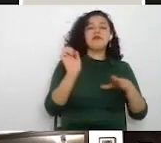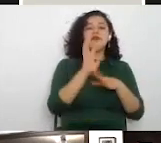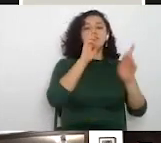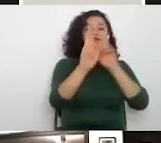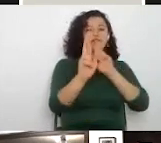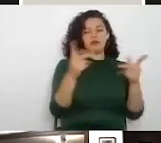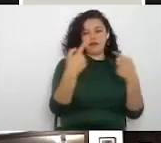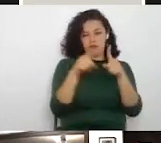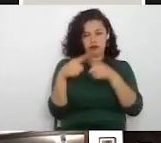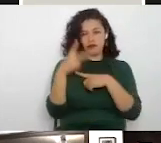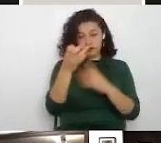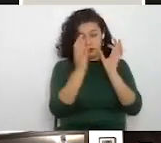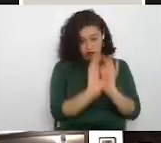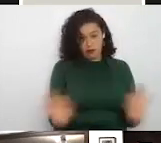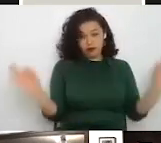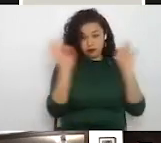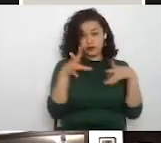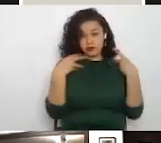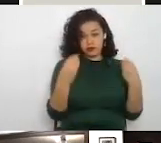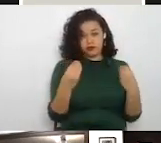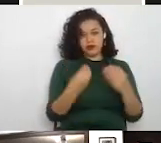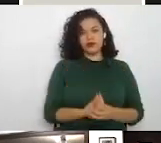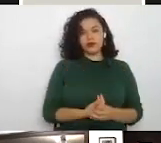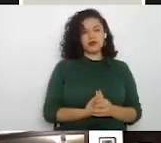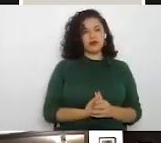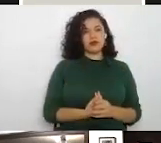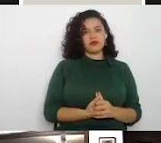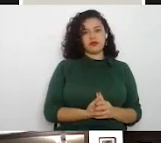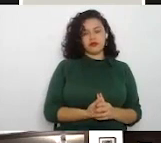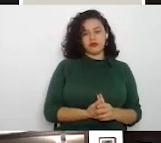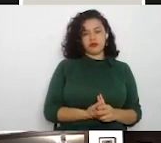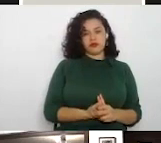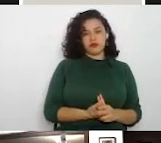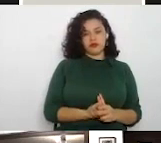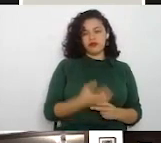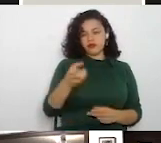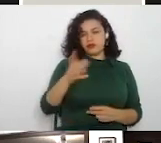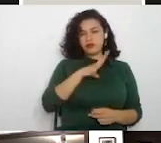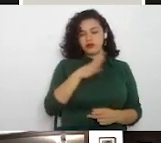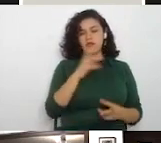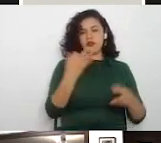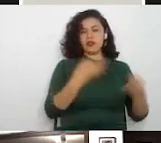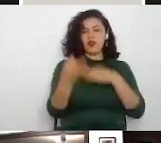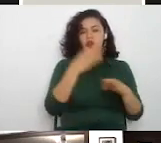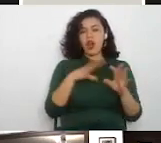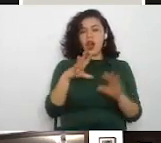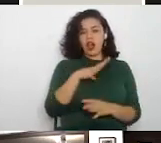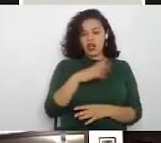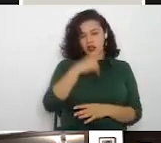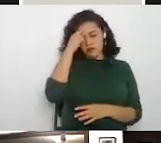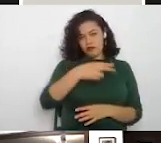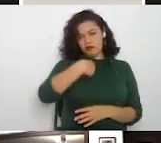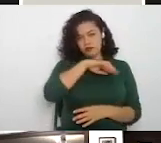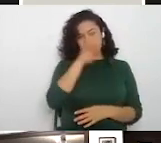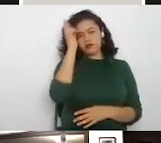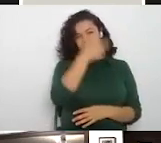muy importante, ¿no? Entonces, por eso mismo es necesario que acudamos a todas las fuentes, ¿no? Que como lo vimos